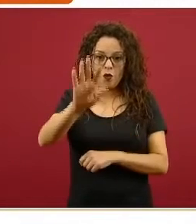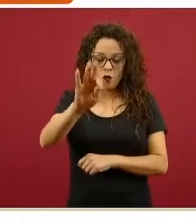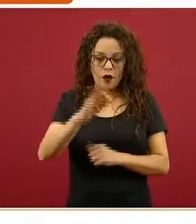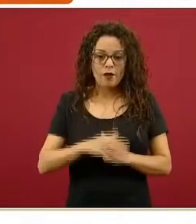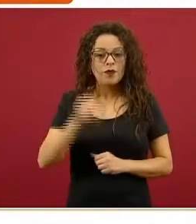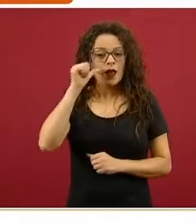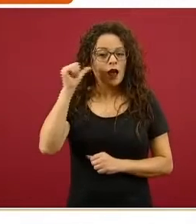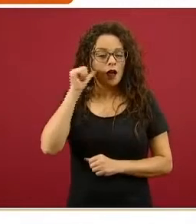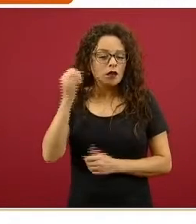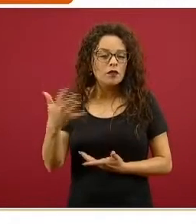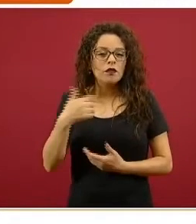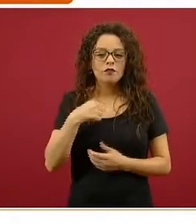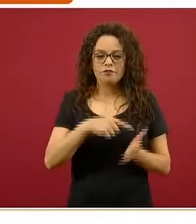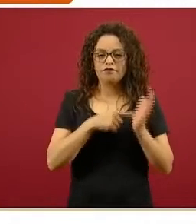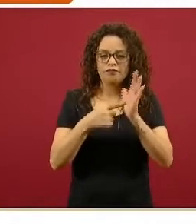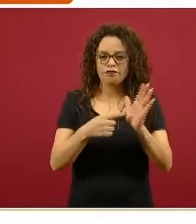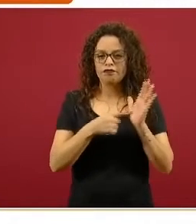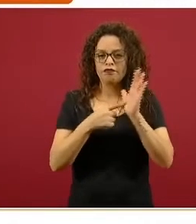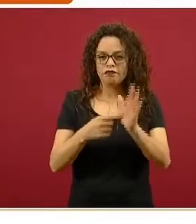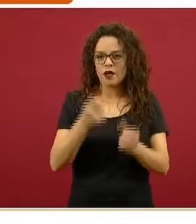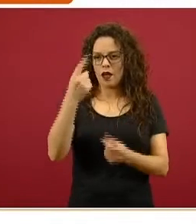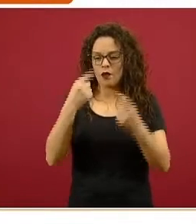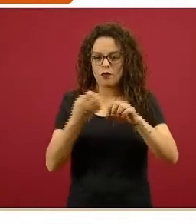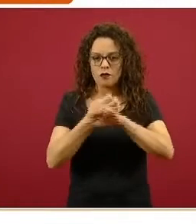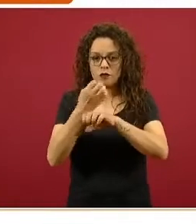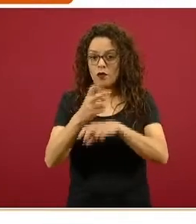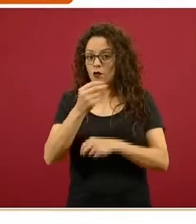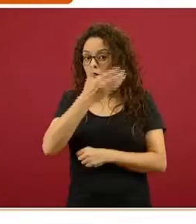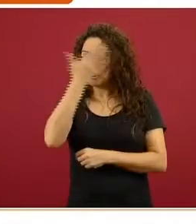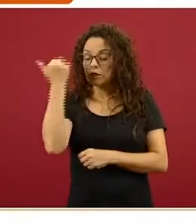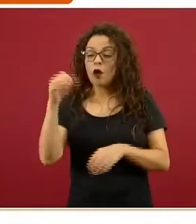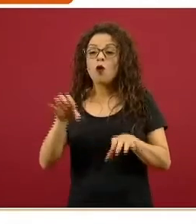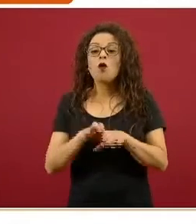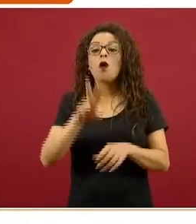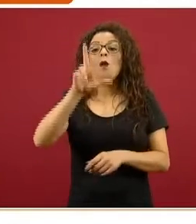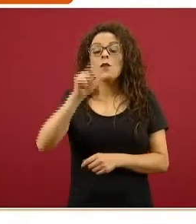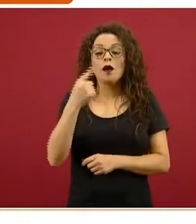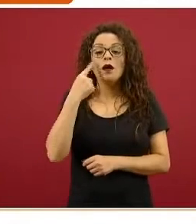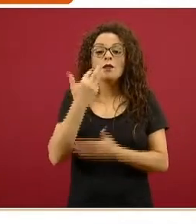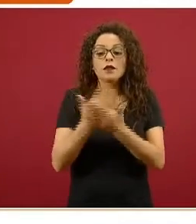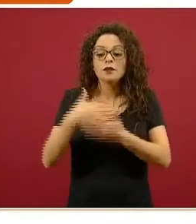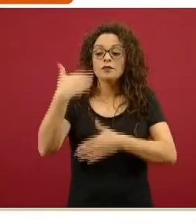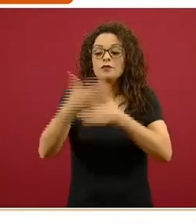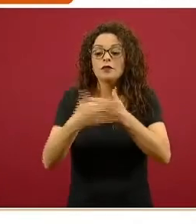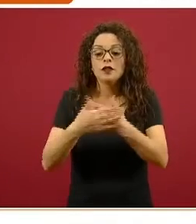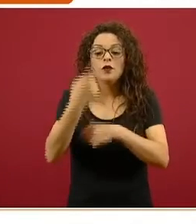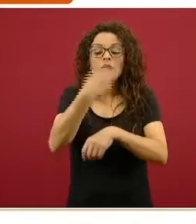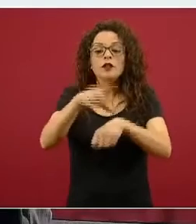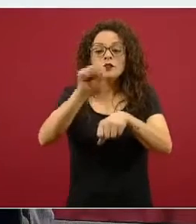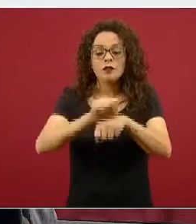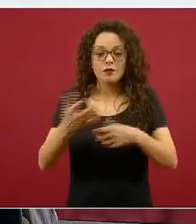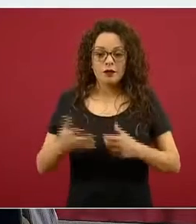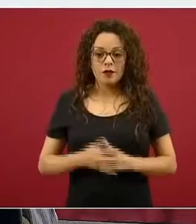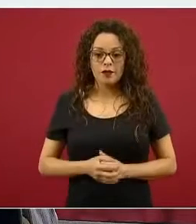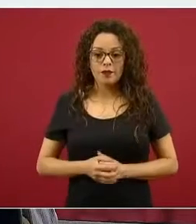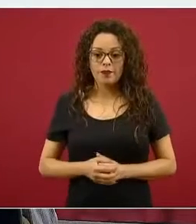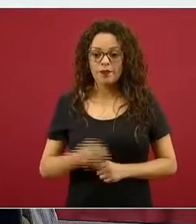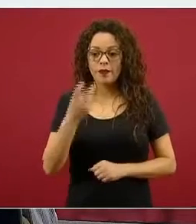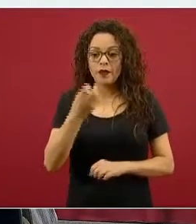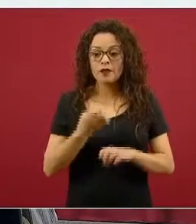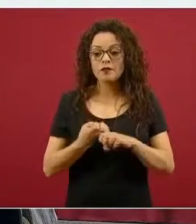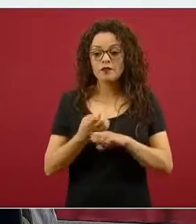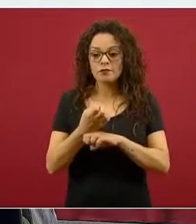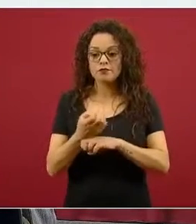estados y les decía, no sabemos cómo va, vamos a ver cómo abre en la siguiente semana. Entonces, son estados